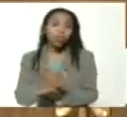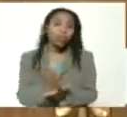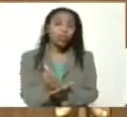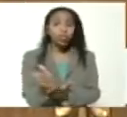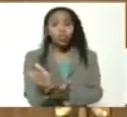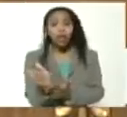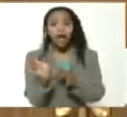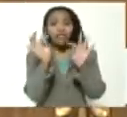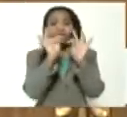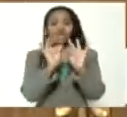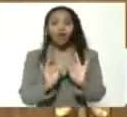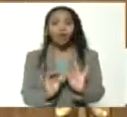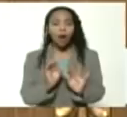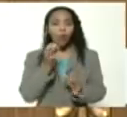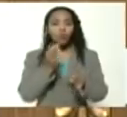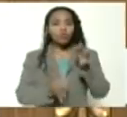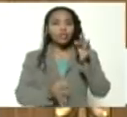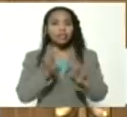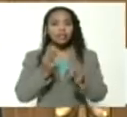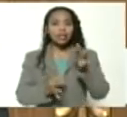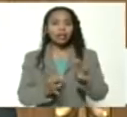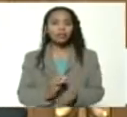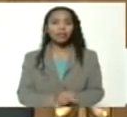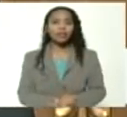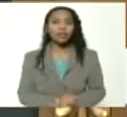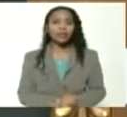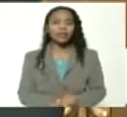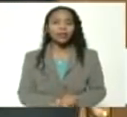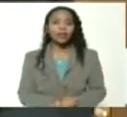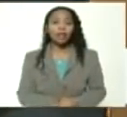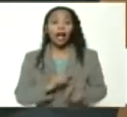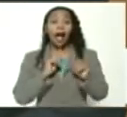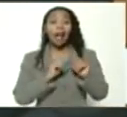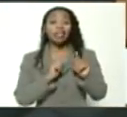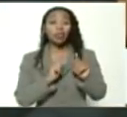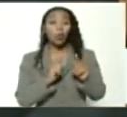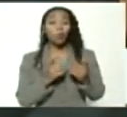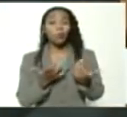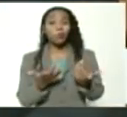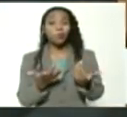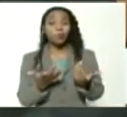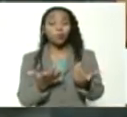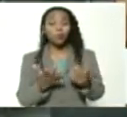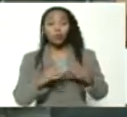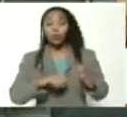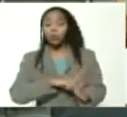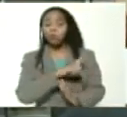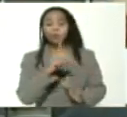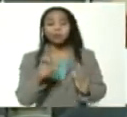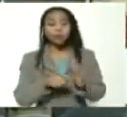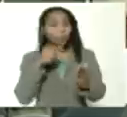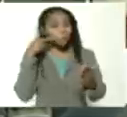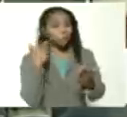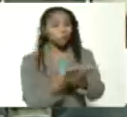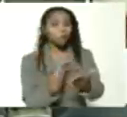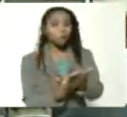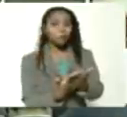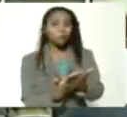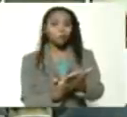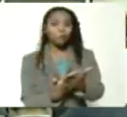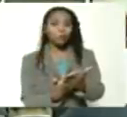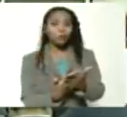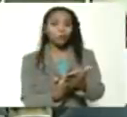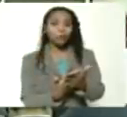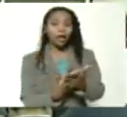el sentido de la justicia. Y eso ha sido ya totalmente comprobado.